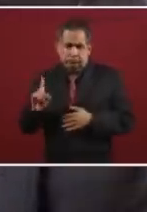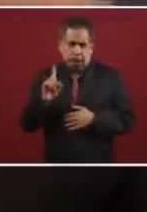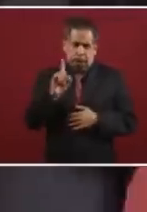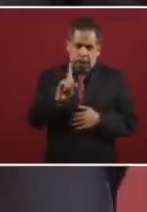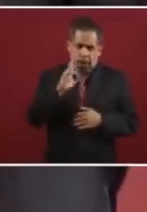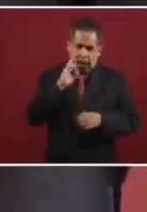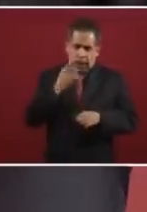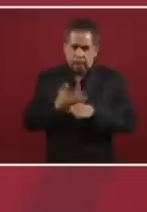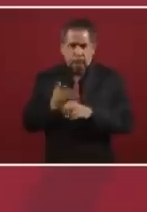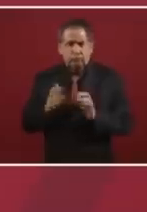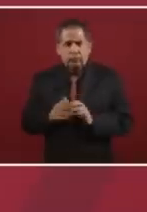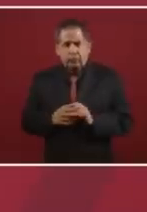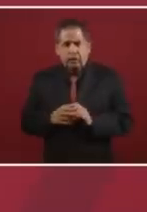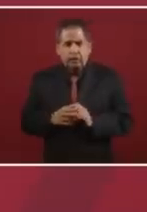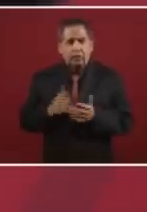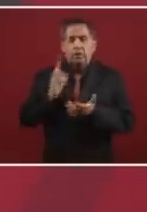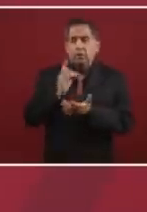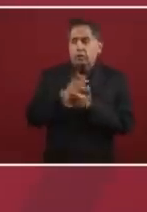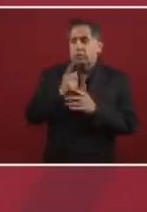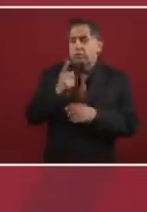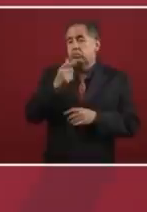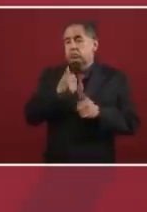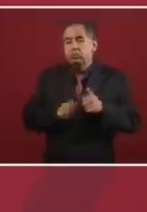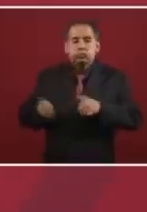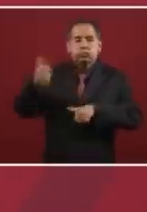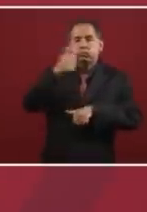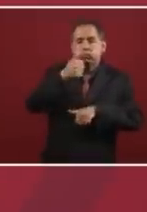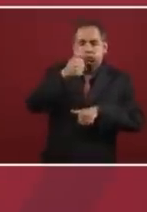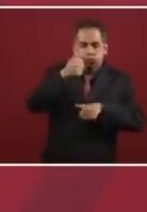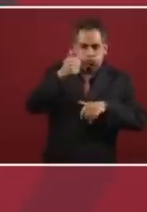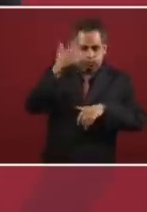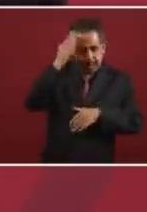no es nada más el asunto jerárquico